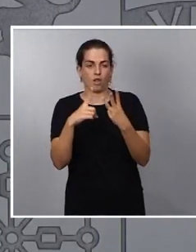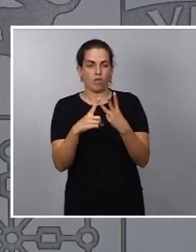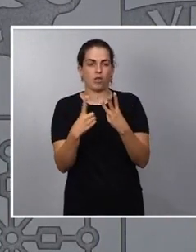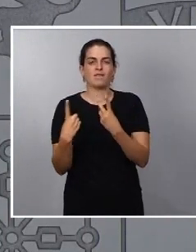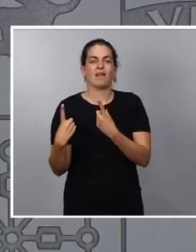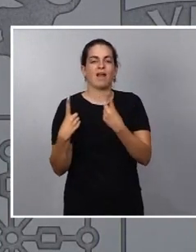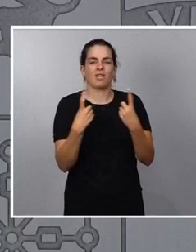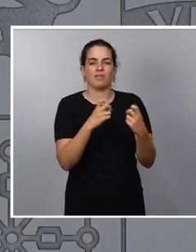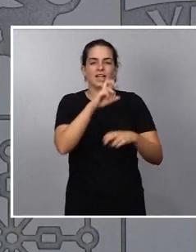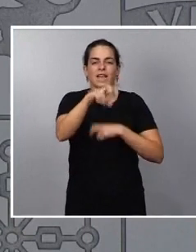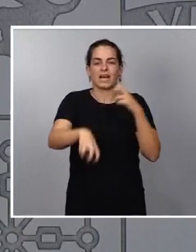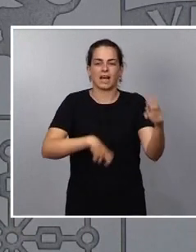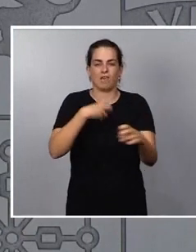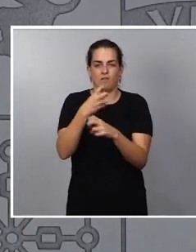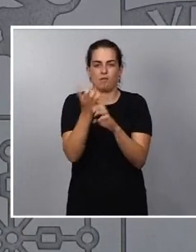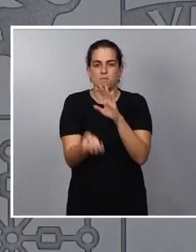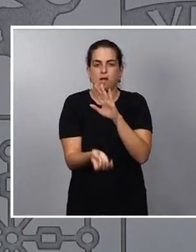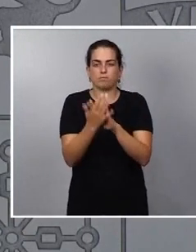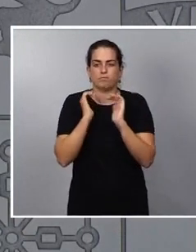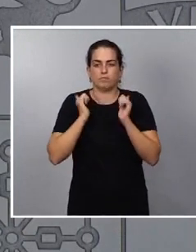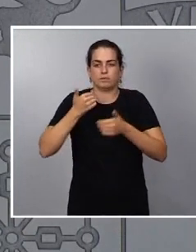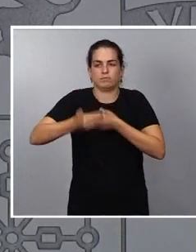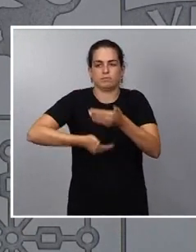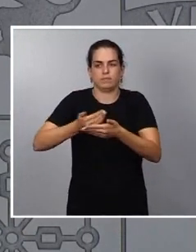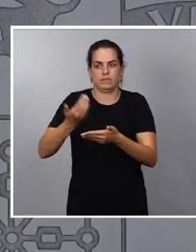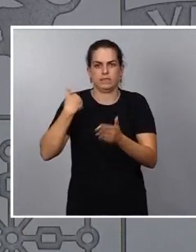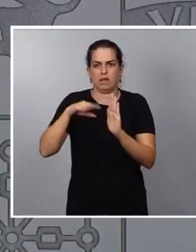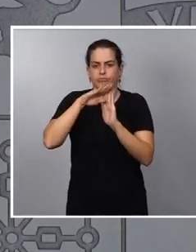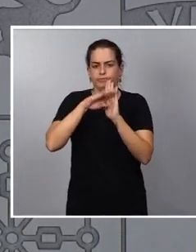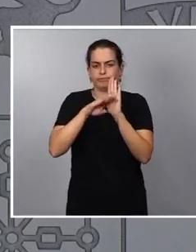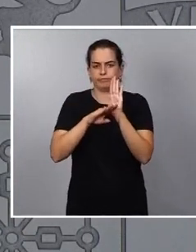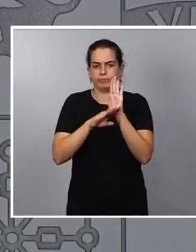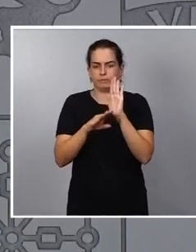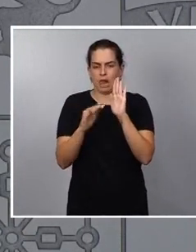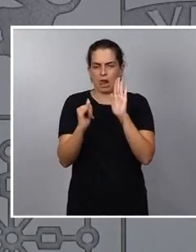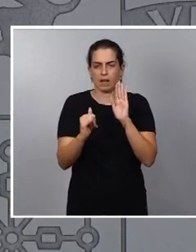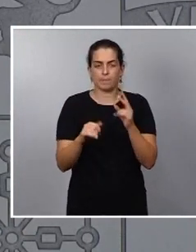a sus dirigentes acusados de diferentes cargos pero el golpe s cesionista de 2017